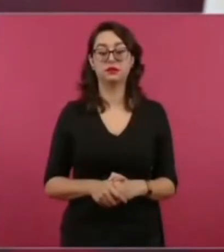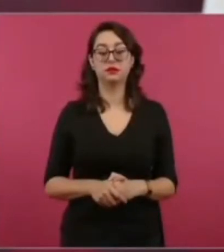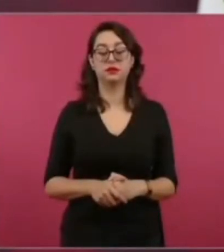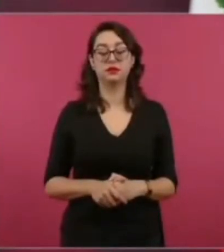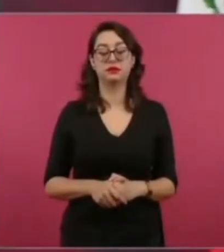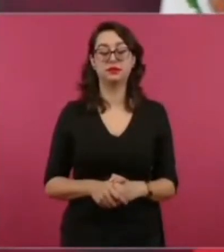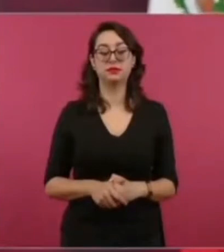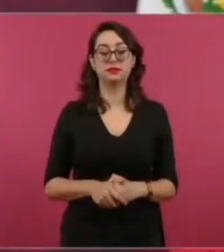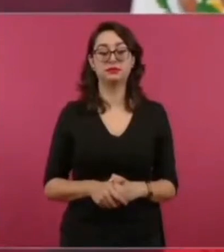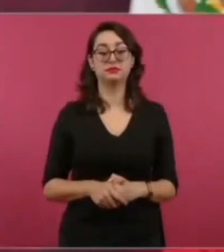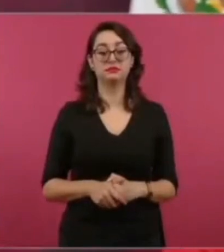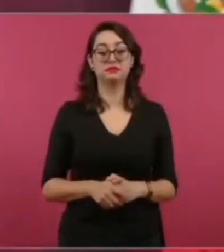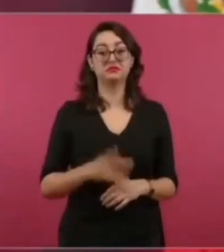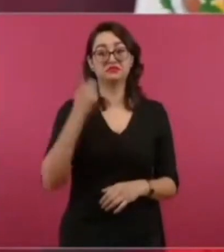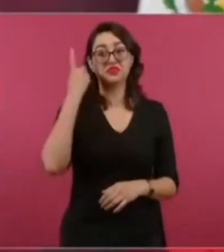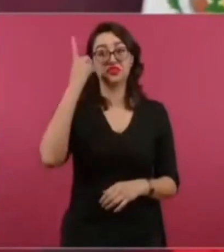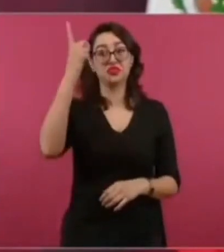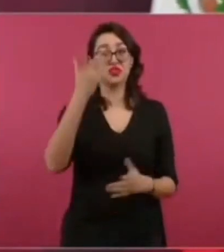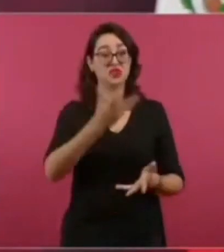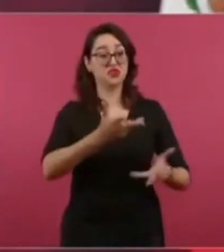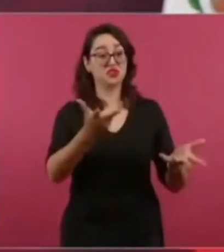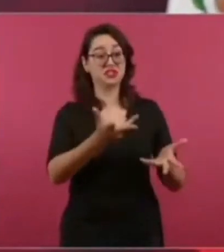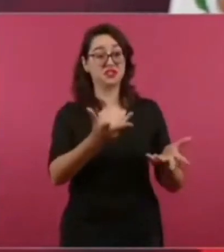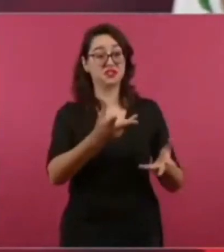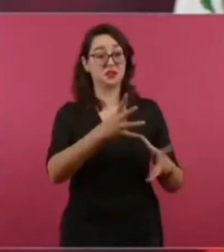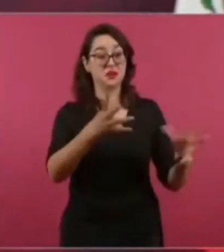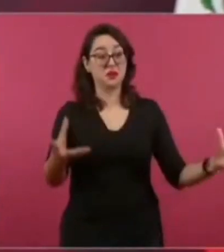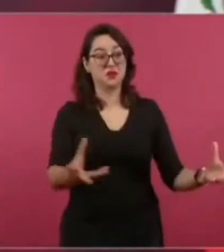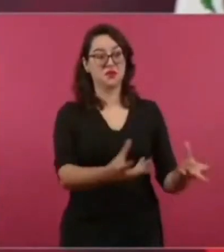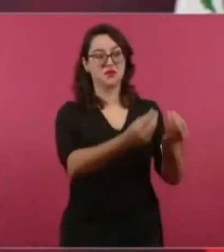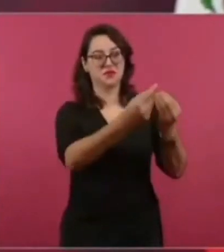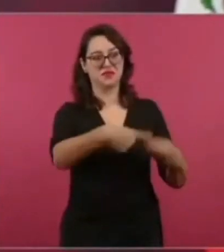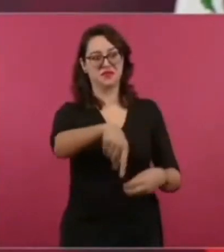leer, pero estoy en contra.